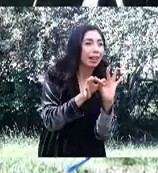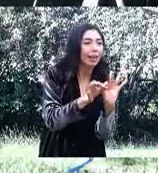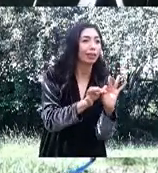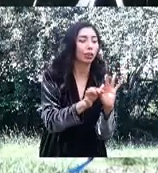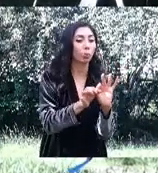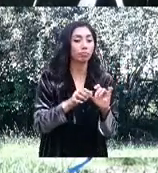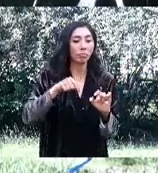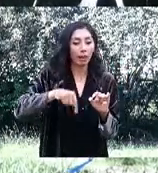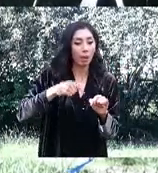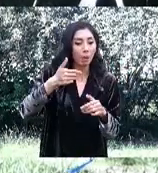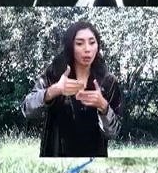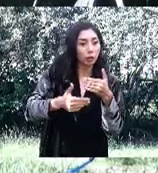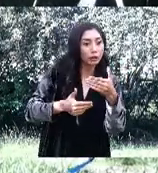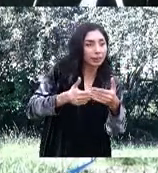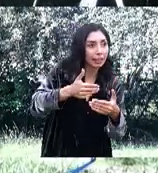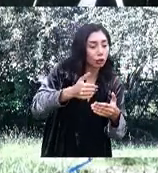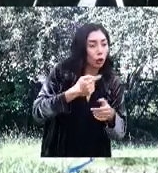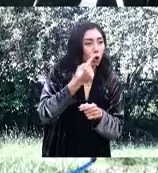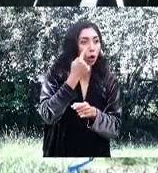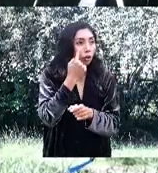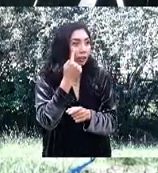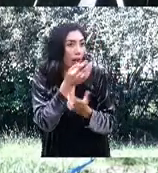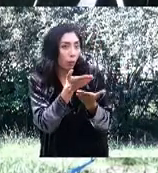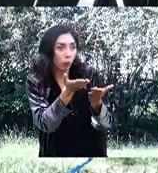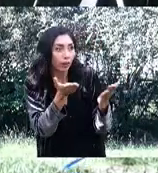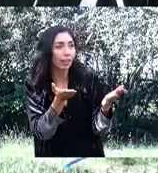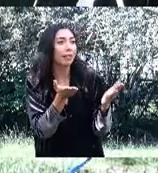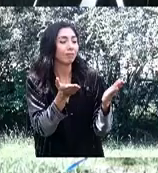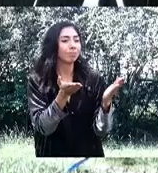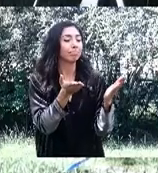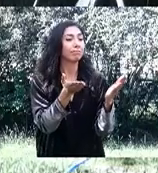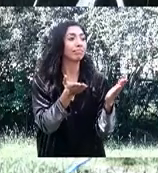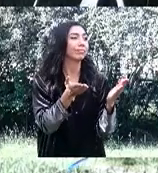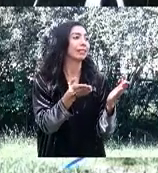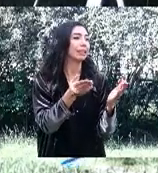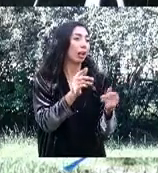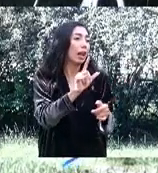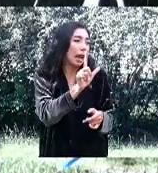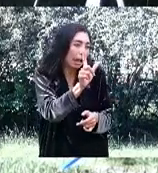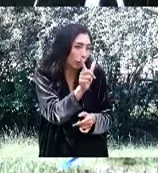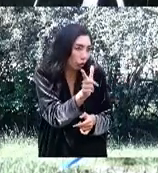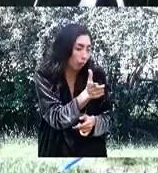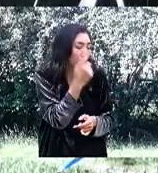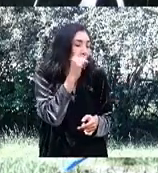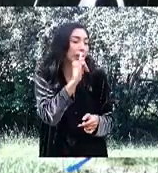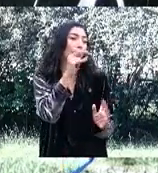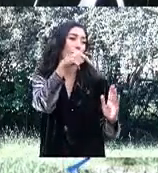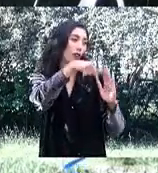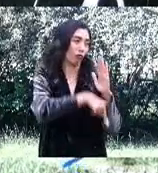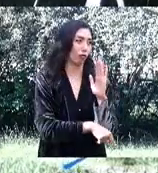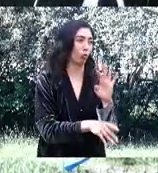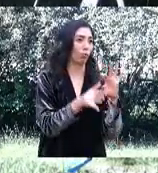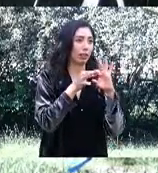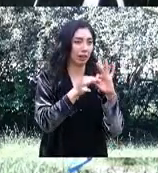este proceso de estarlos conociendo va a ser eh lento pero profundo Muchas